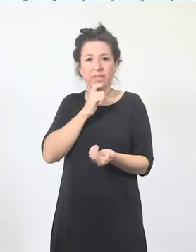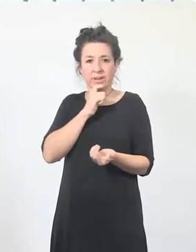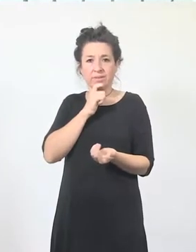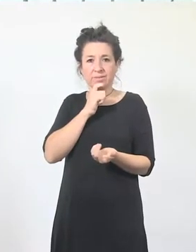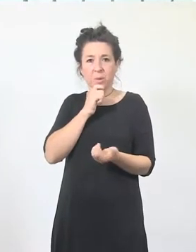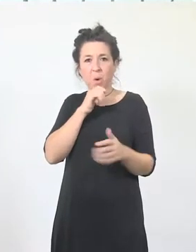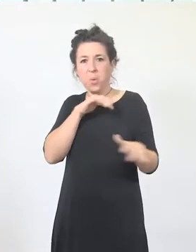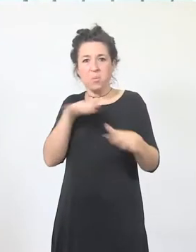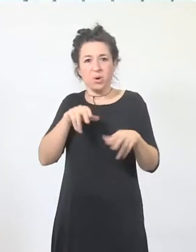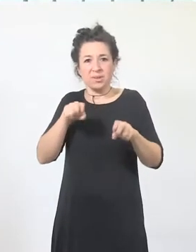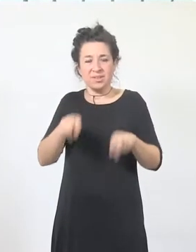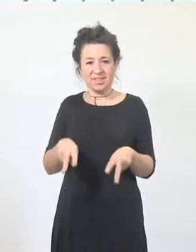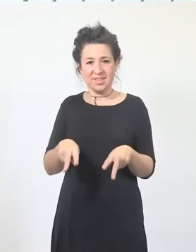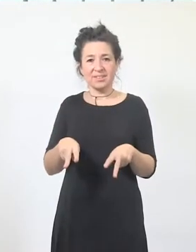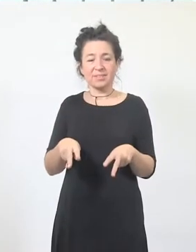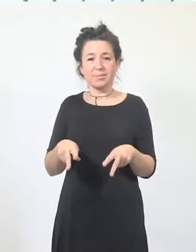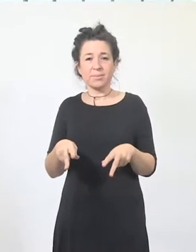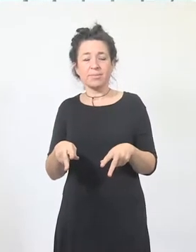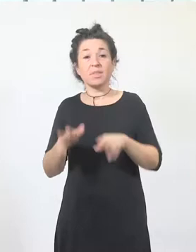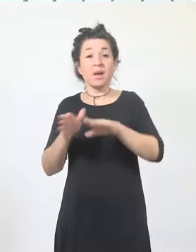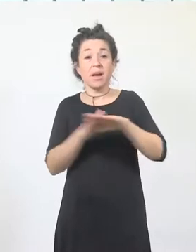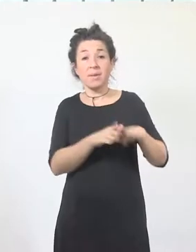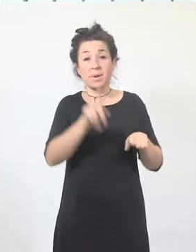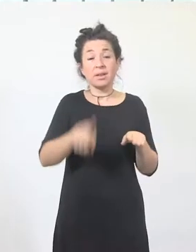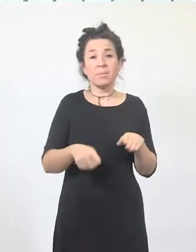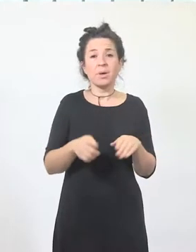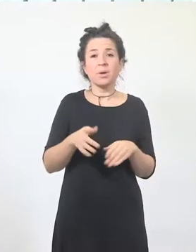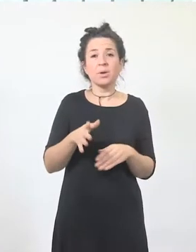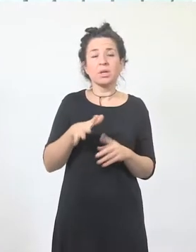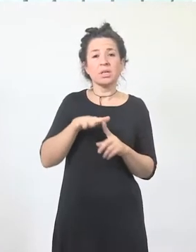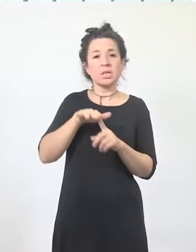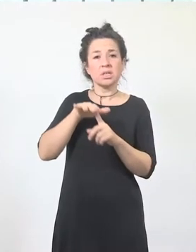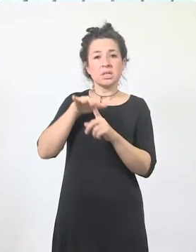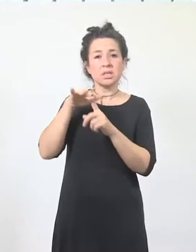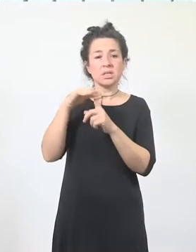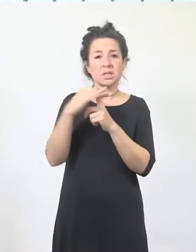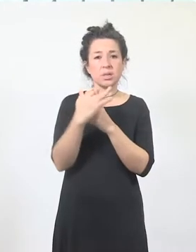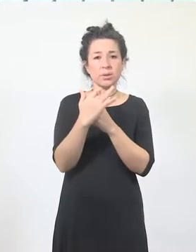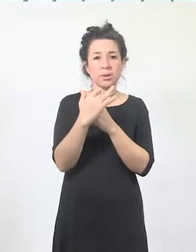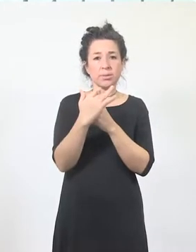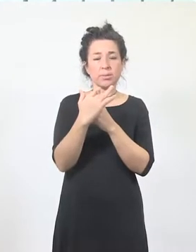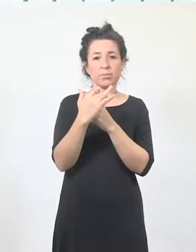complicado. Aparte también de la situación,